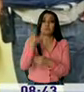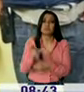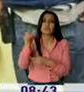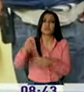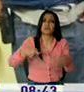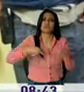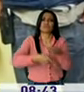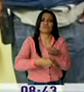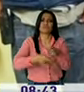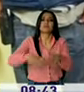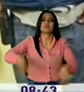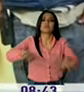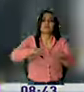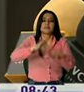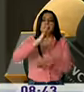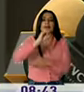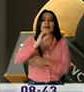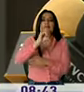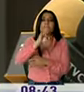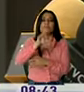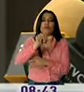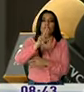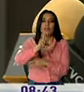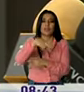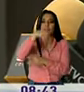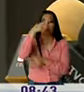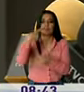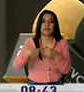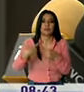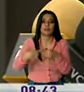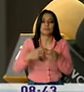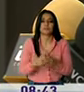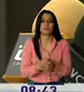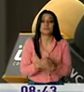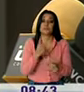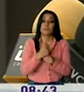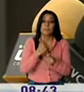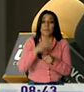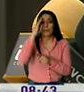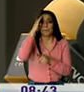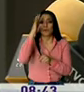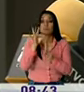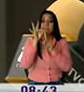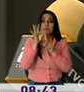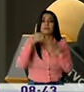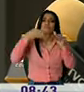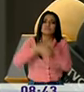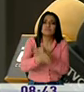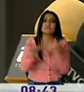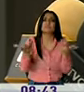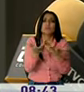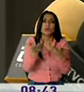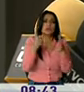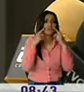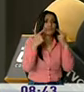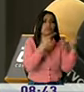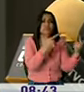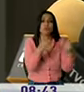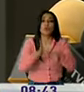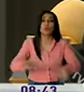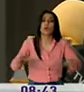de la California Alta. Por lo cual nuestros equipos se trasladaron inmediatamente a hacer un rastreo del